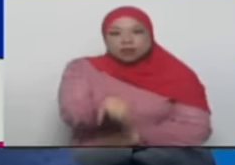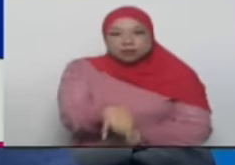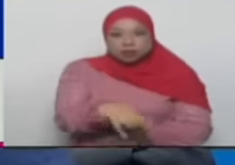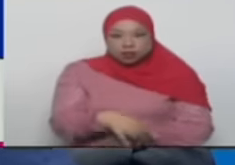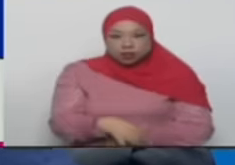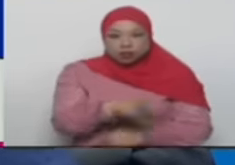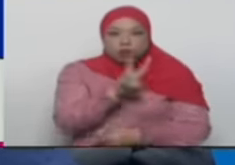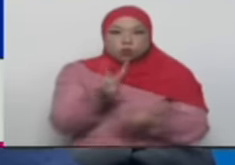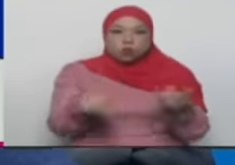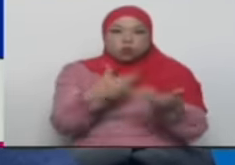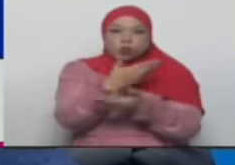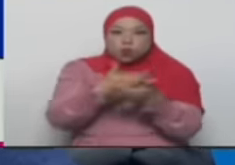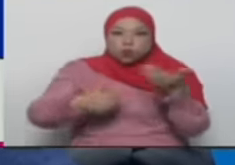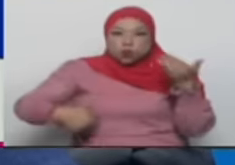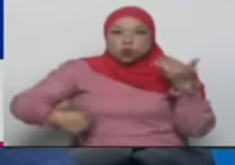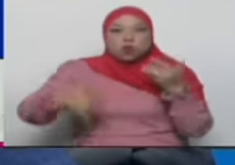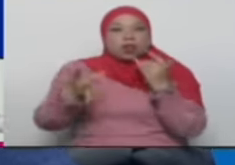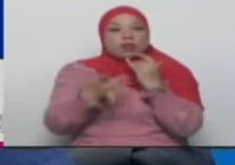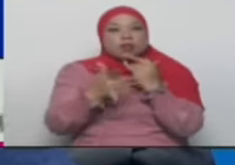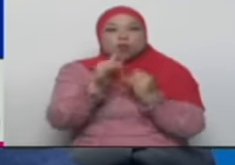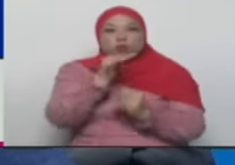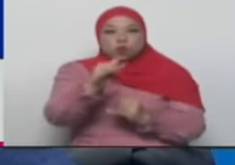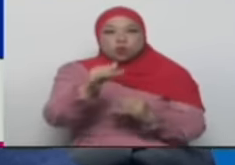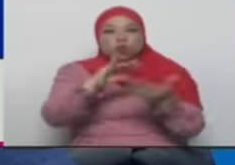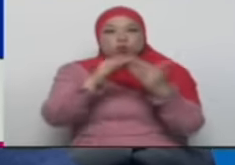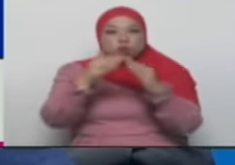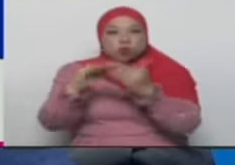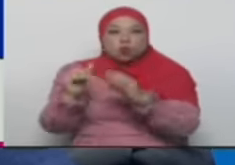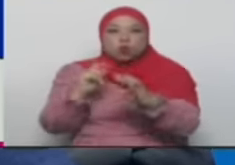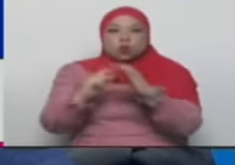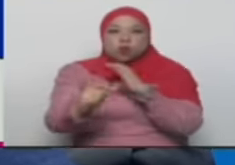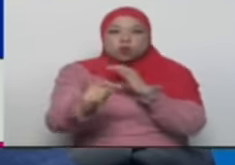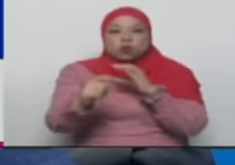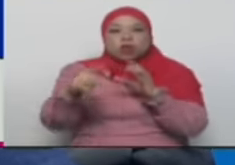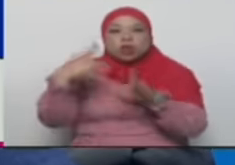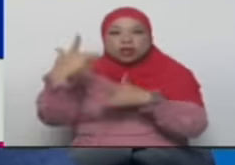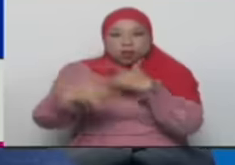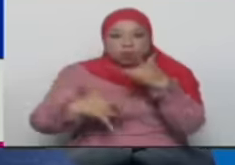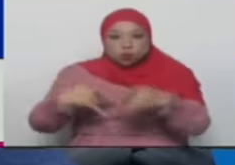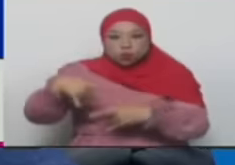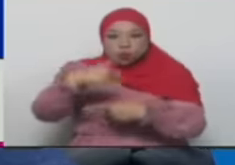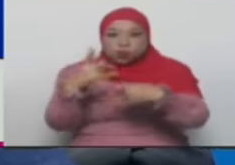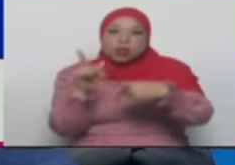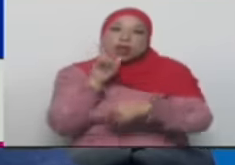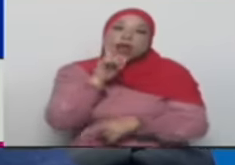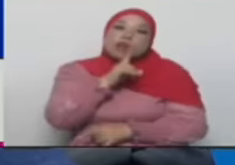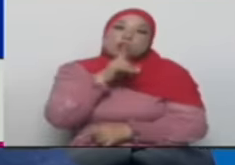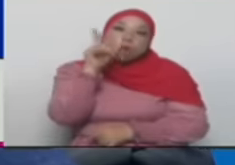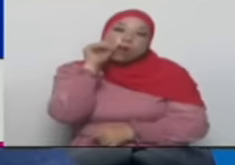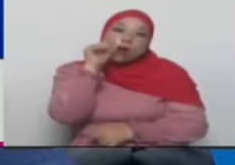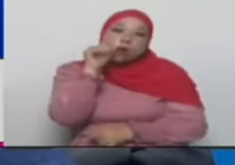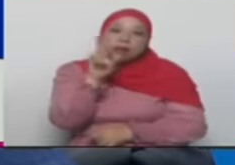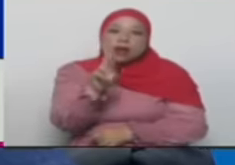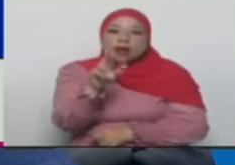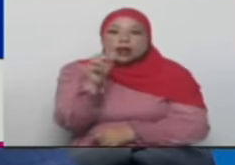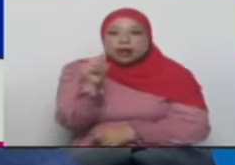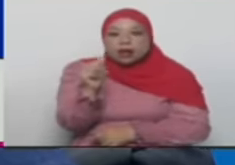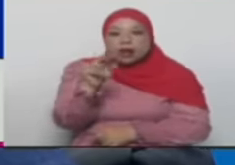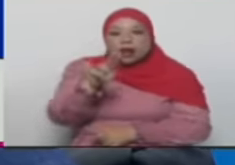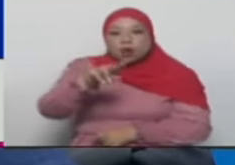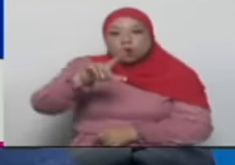el viceministro de Tecnologías de Información y la Comunicación y Actividades Espaciales, Raúl Hernández, el presidente